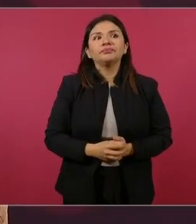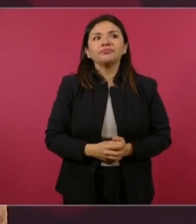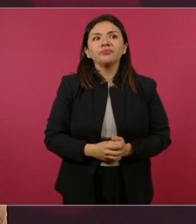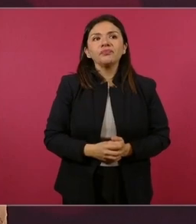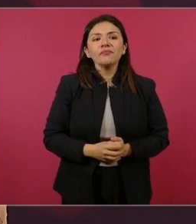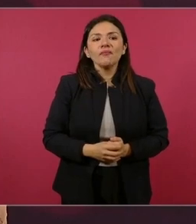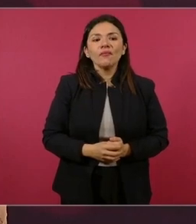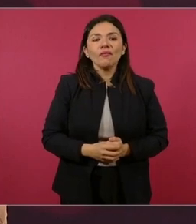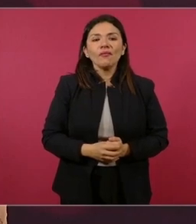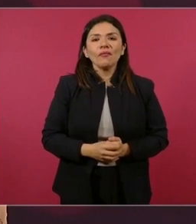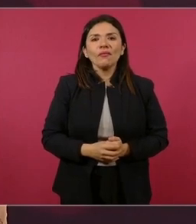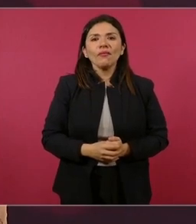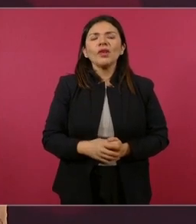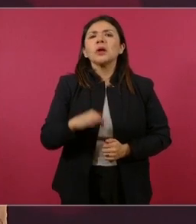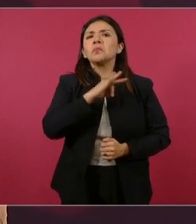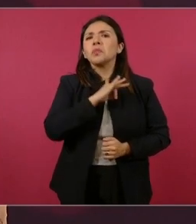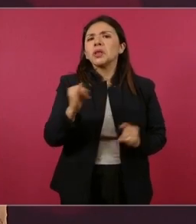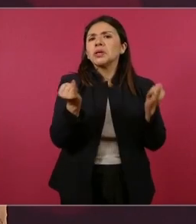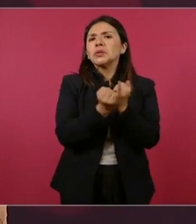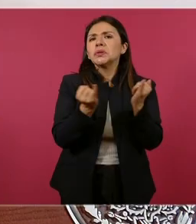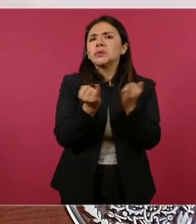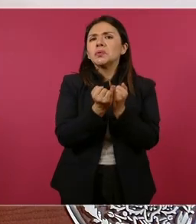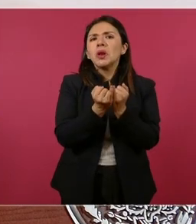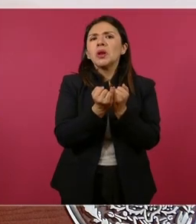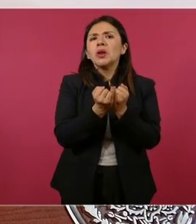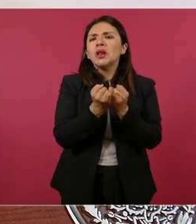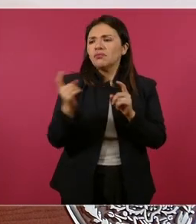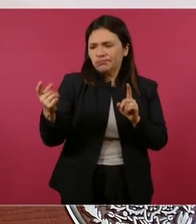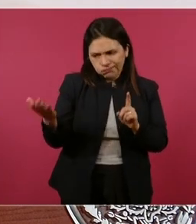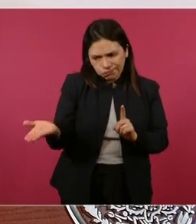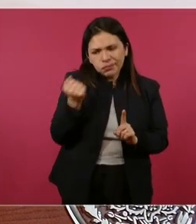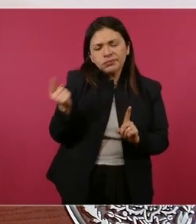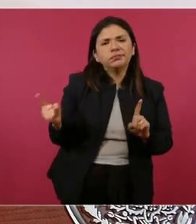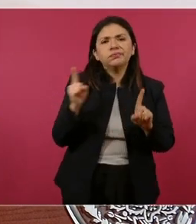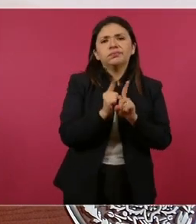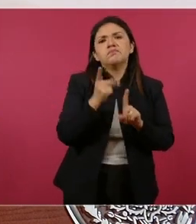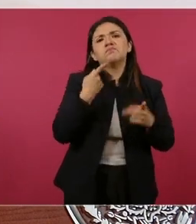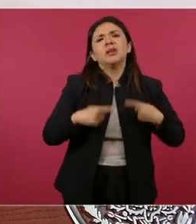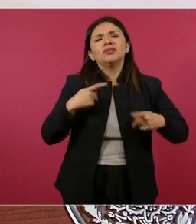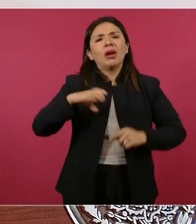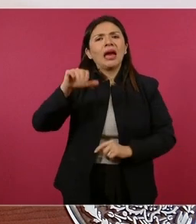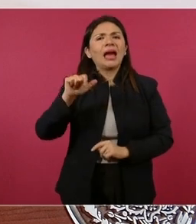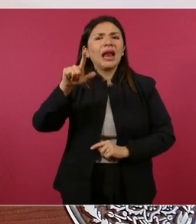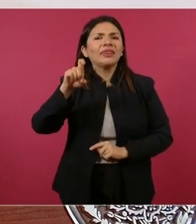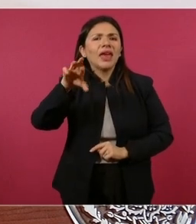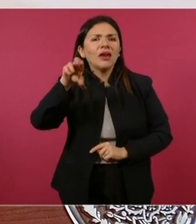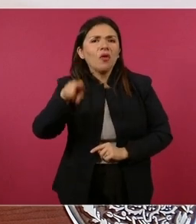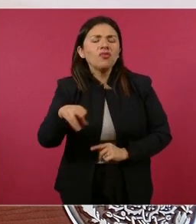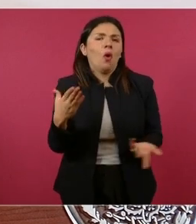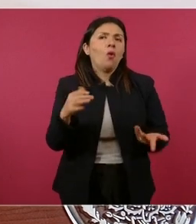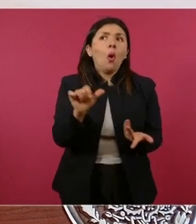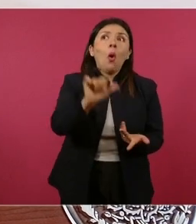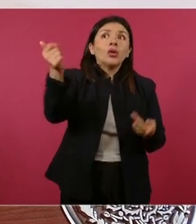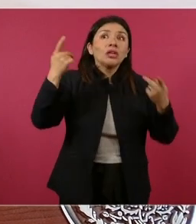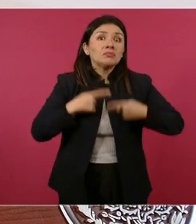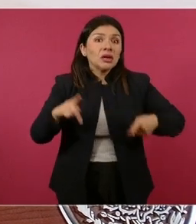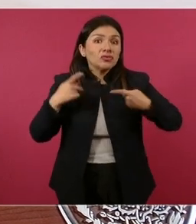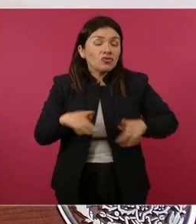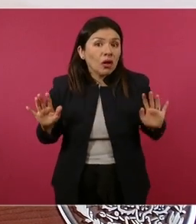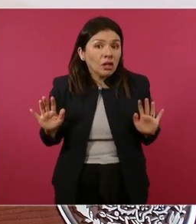el que se involucre a Calderón o a otros personajes, para